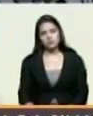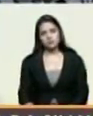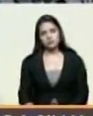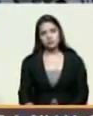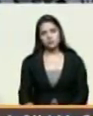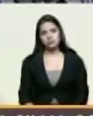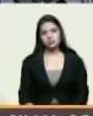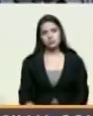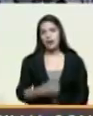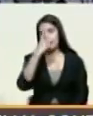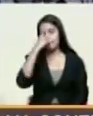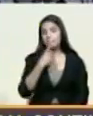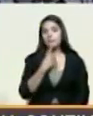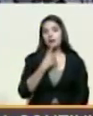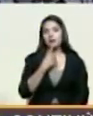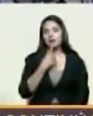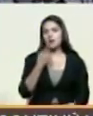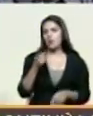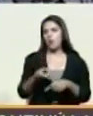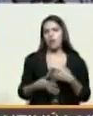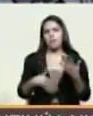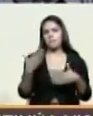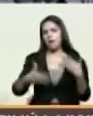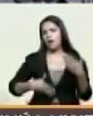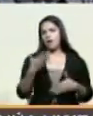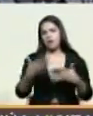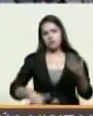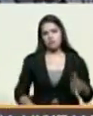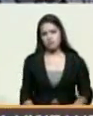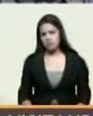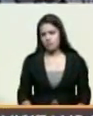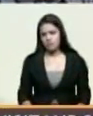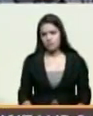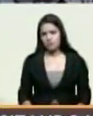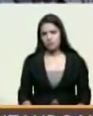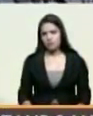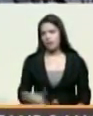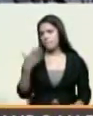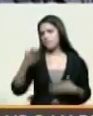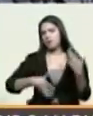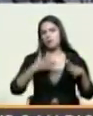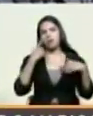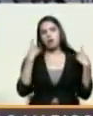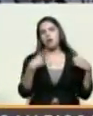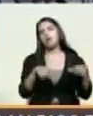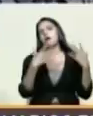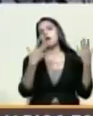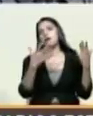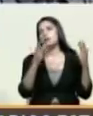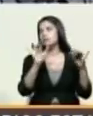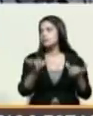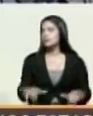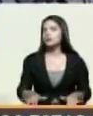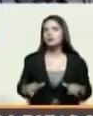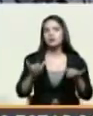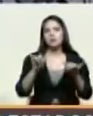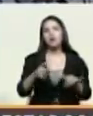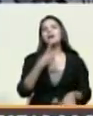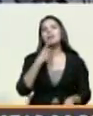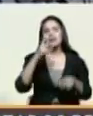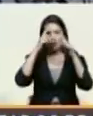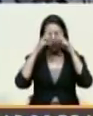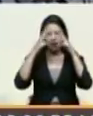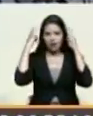¿Cómo nos vendieron a Zamora? Bandolero, un sedicioso bandolero allá. Lo mismo que dijo Ramón Jalú de